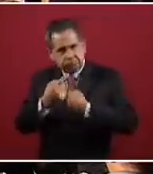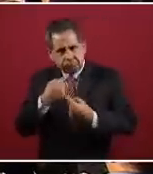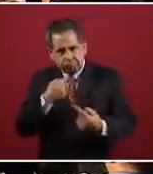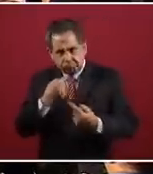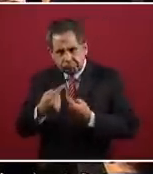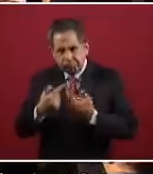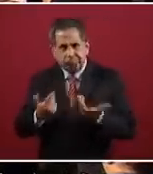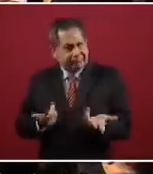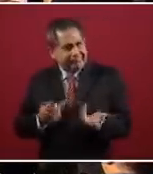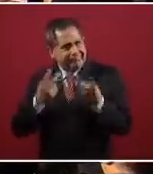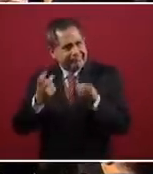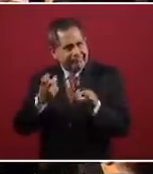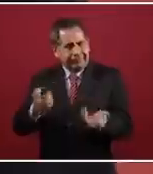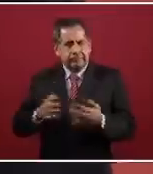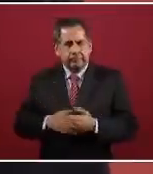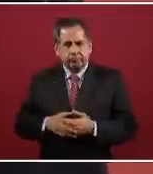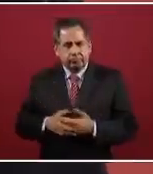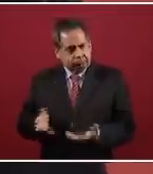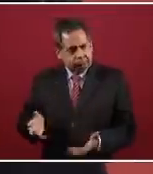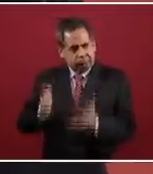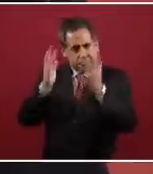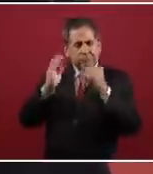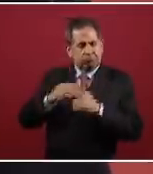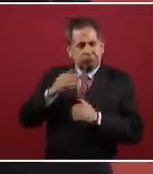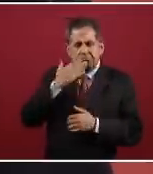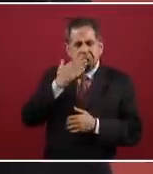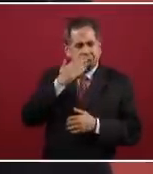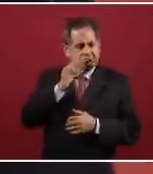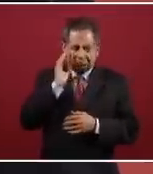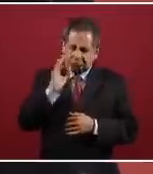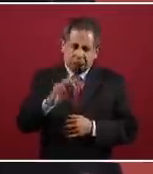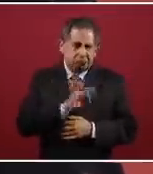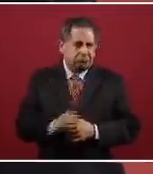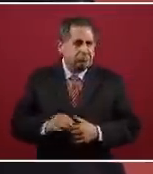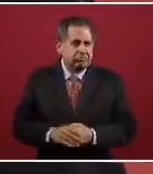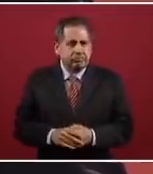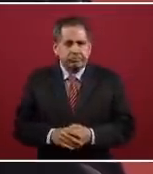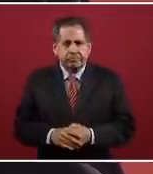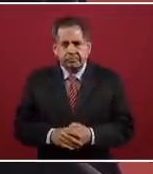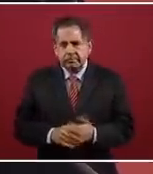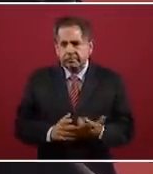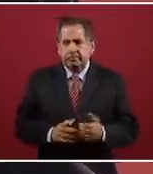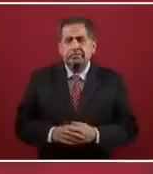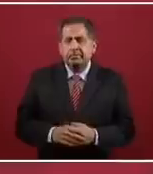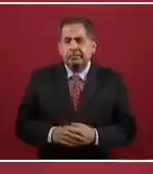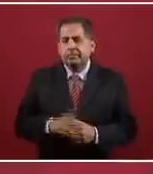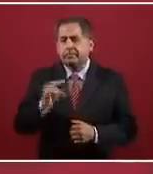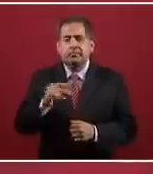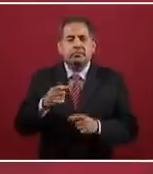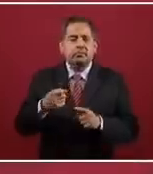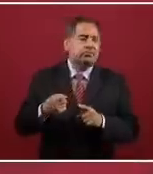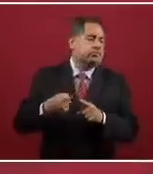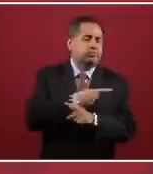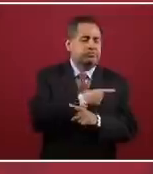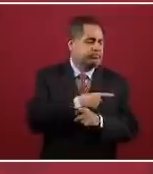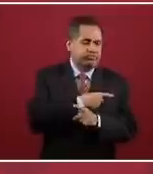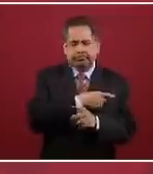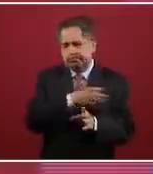Entonces, adelante con todo esto, no es desviarnos del